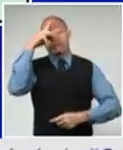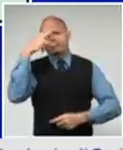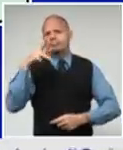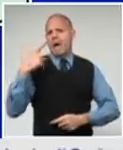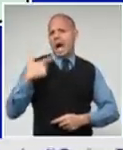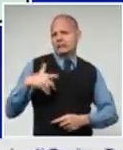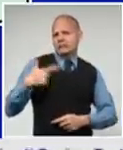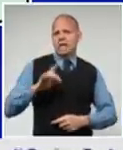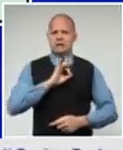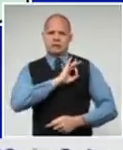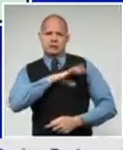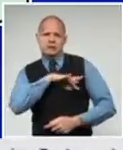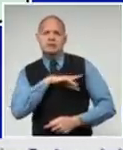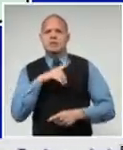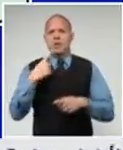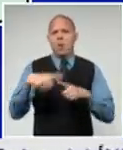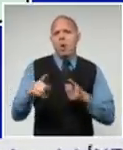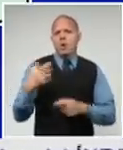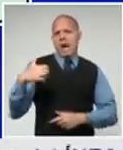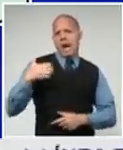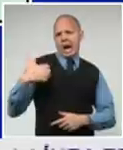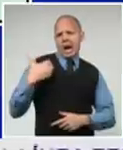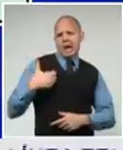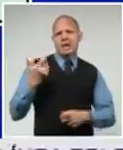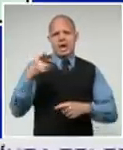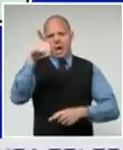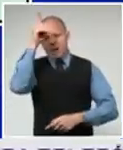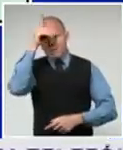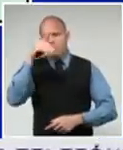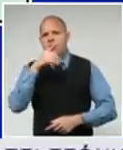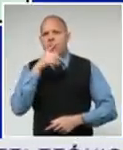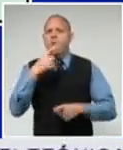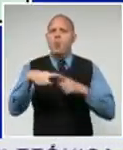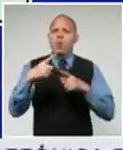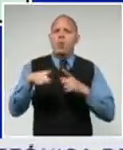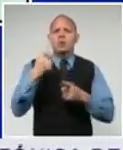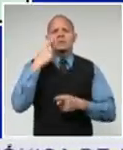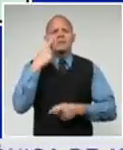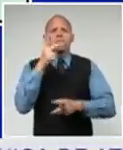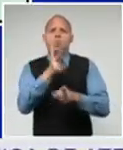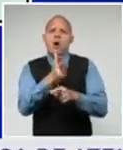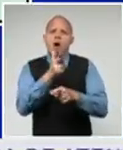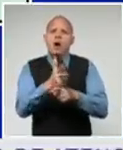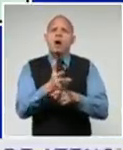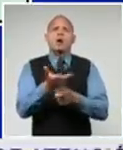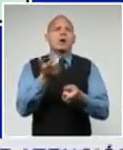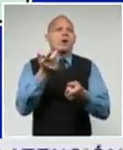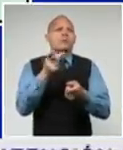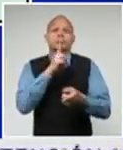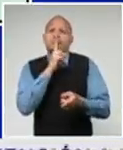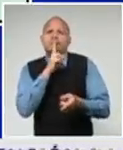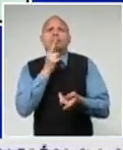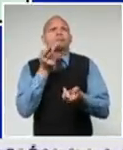Ecuador, Bolivia, República Dominicana, Panamá, Guatemala, Honduras y Cuba,